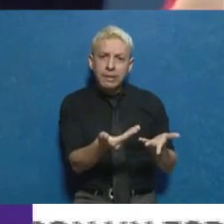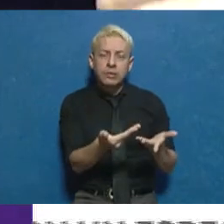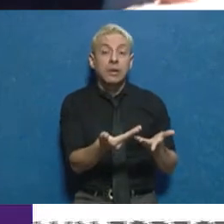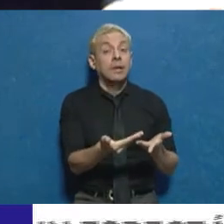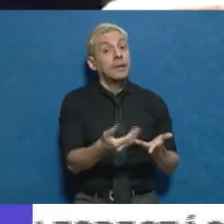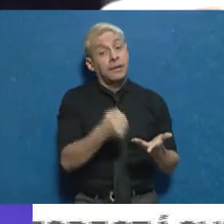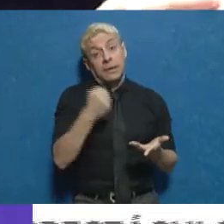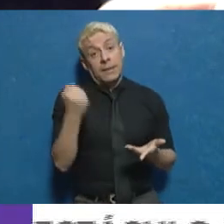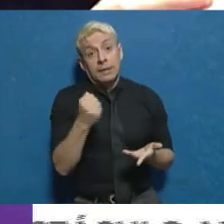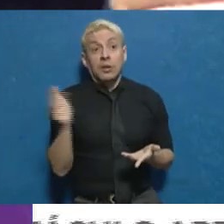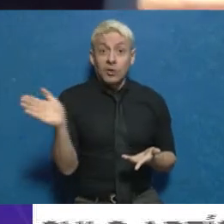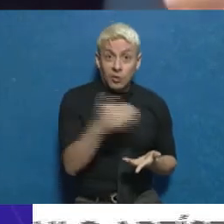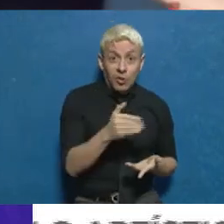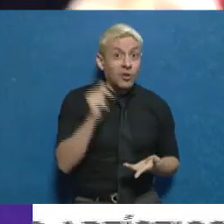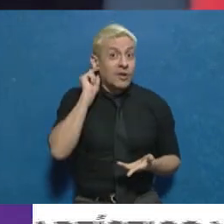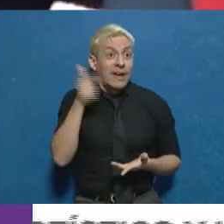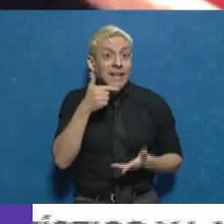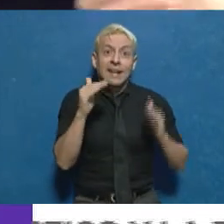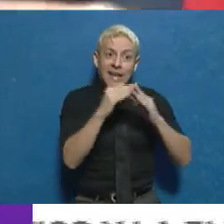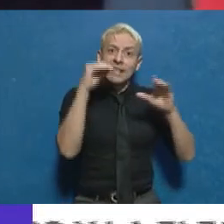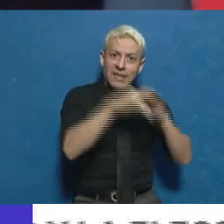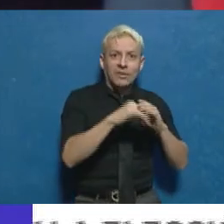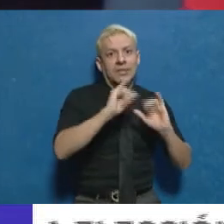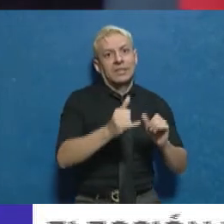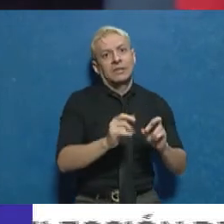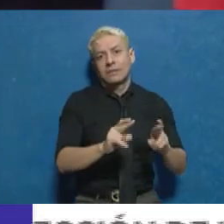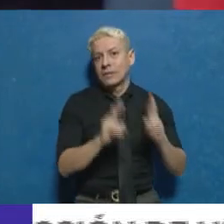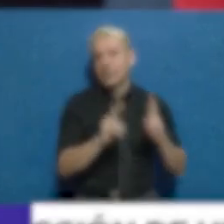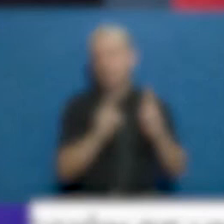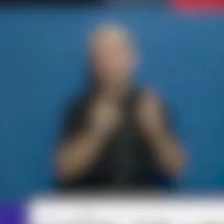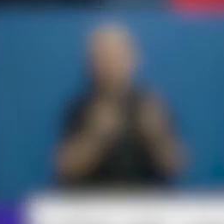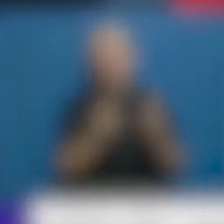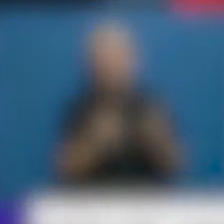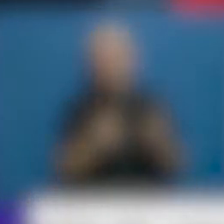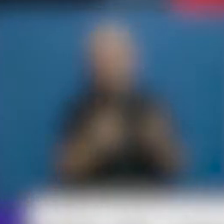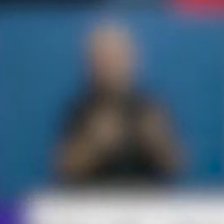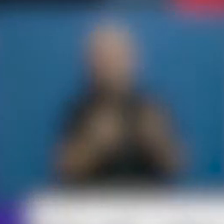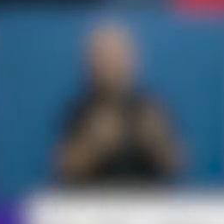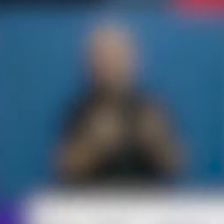desafío es que todos tengamos conexiones de gas, ¿no? Y mientras tanto, que la garrafa sea accesible.